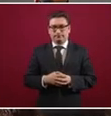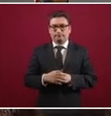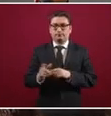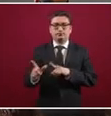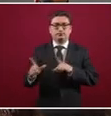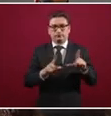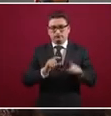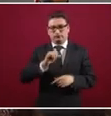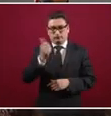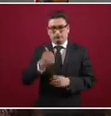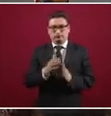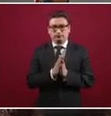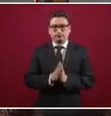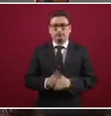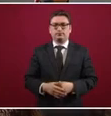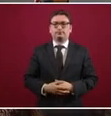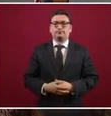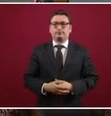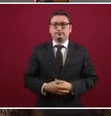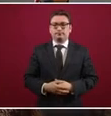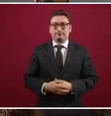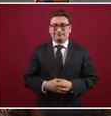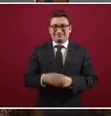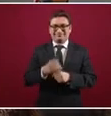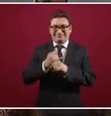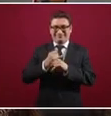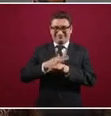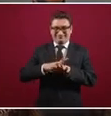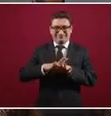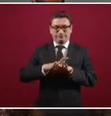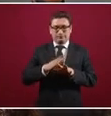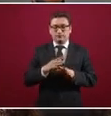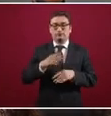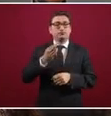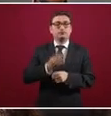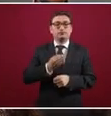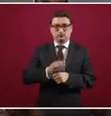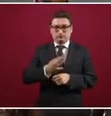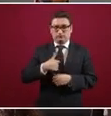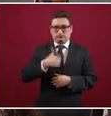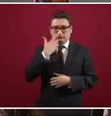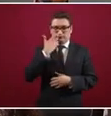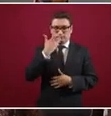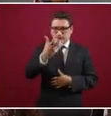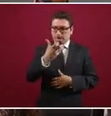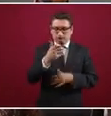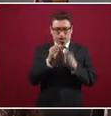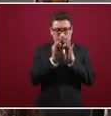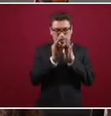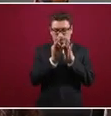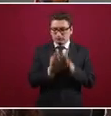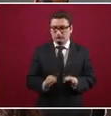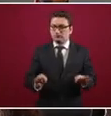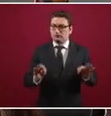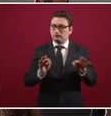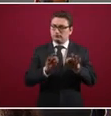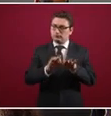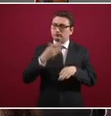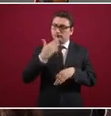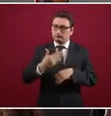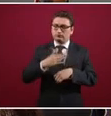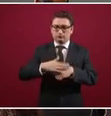favor de la información y aquí sí quiero subrayar de la